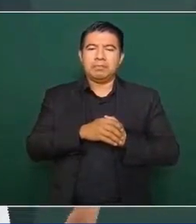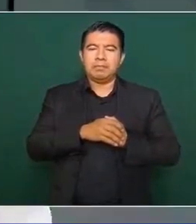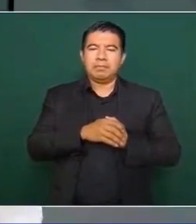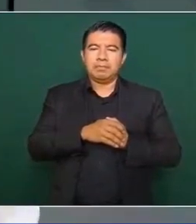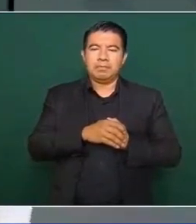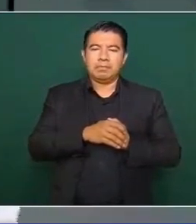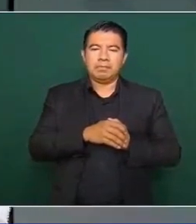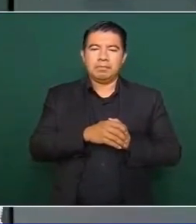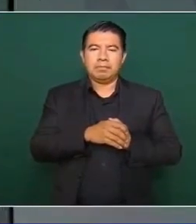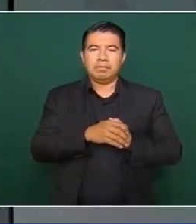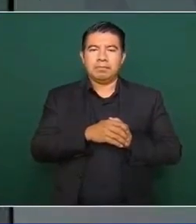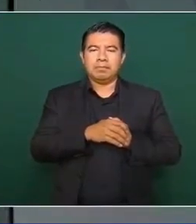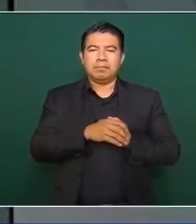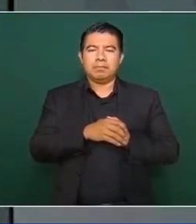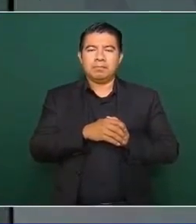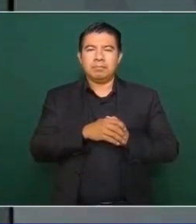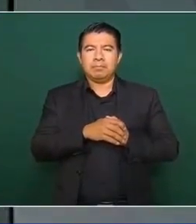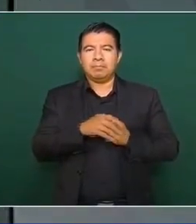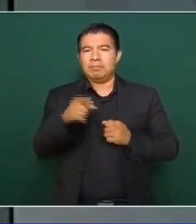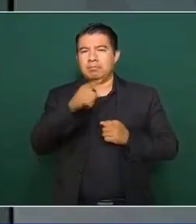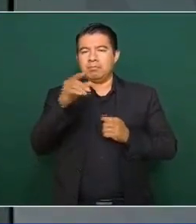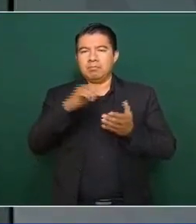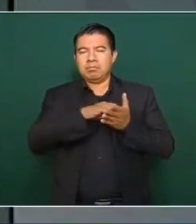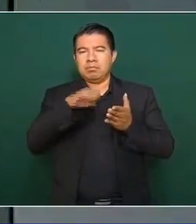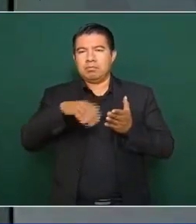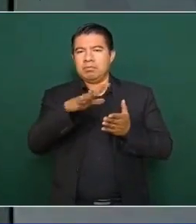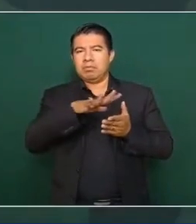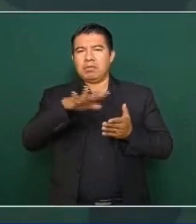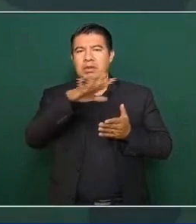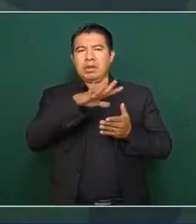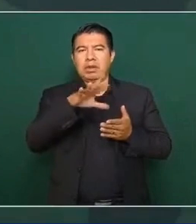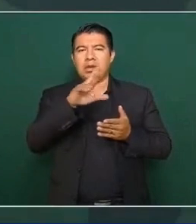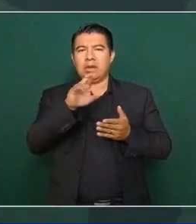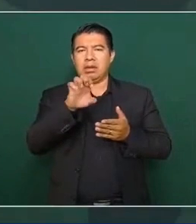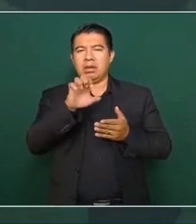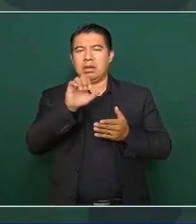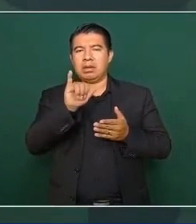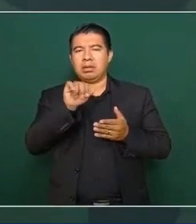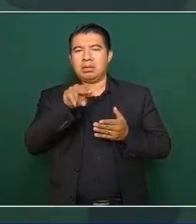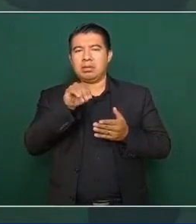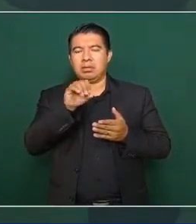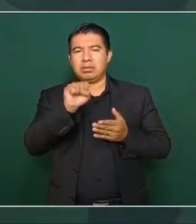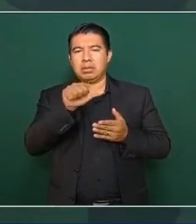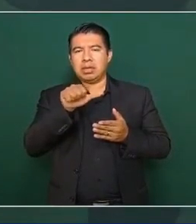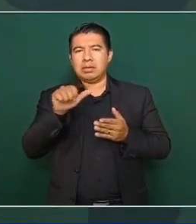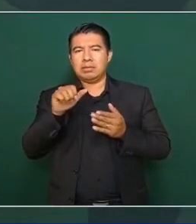Ustedes van a Reynosa, van a